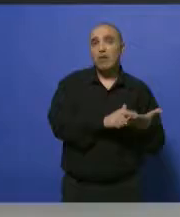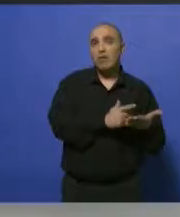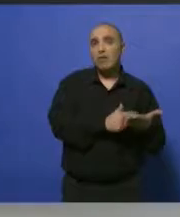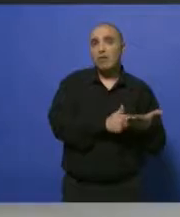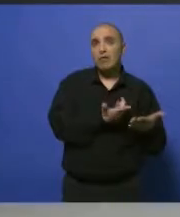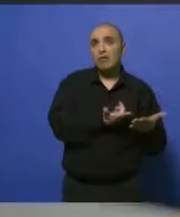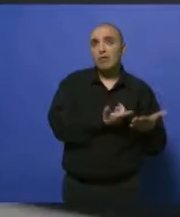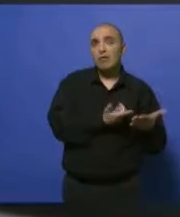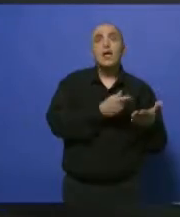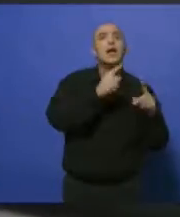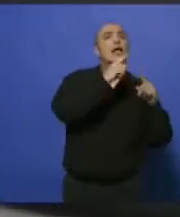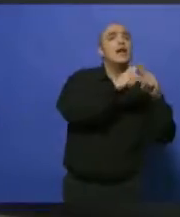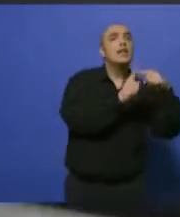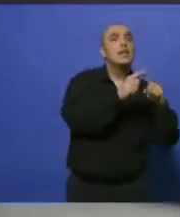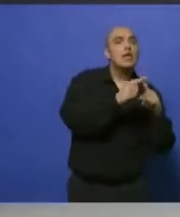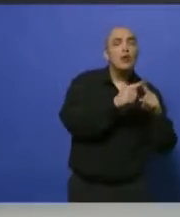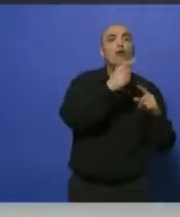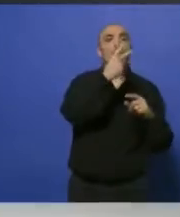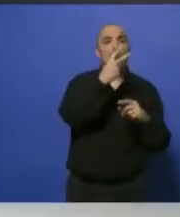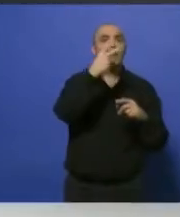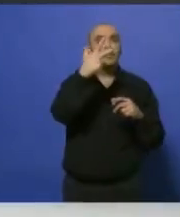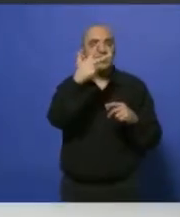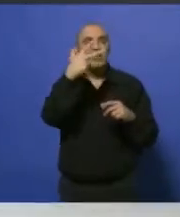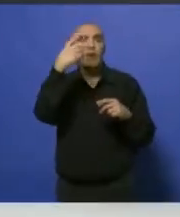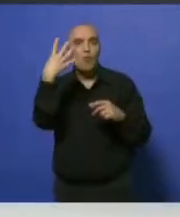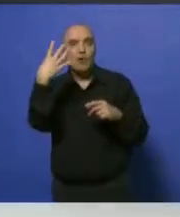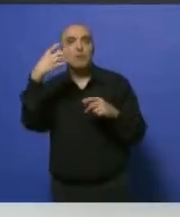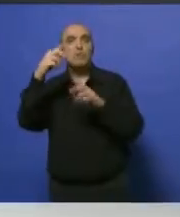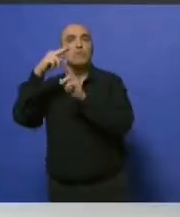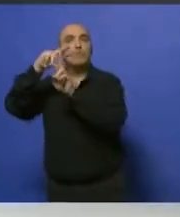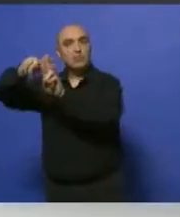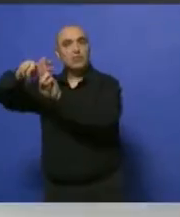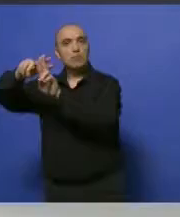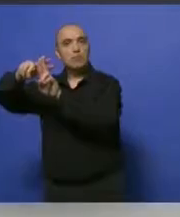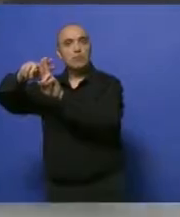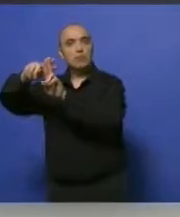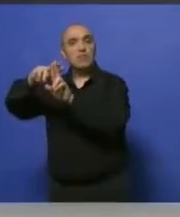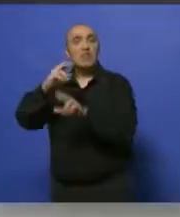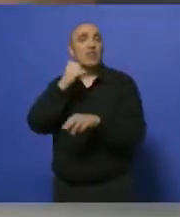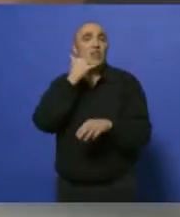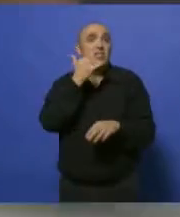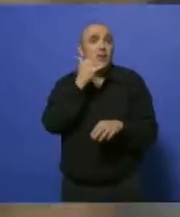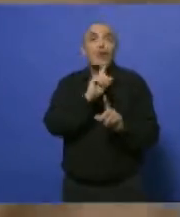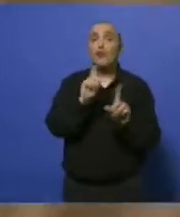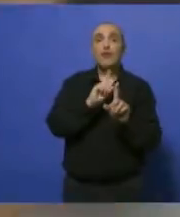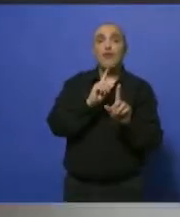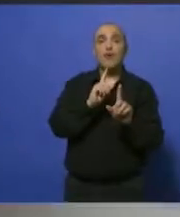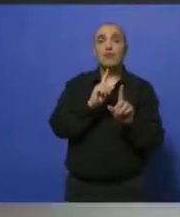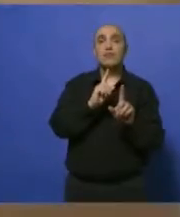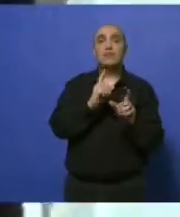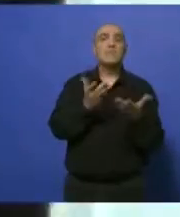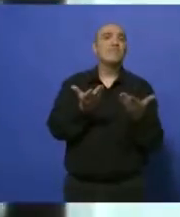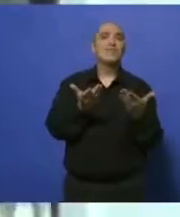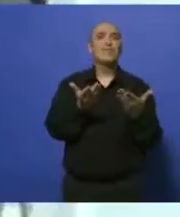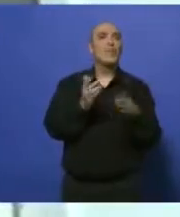el *234 numeral. Uno puede decir, llamando, me cobran la llamada. En realidad no se efectúa ninguna llamada, es la modalidad de discar